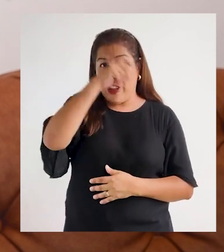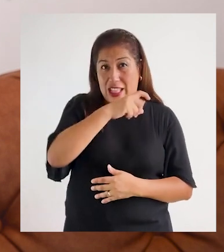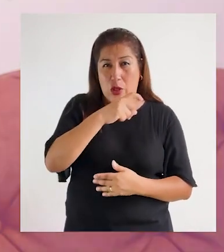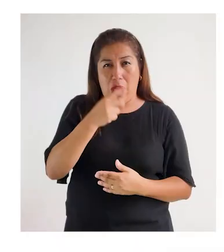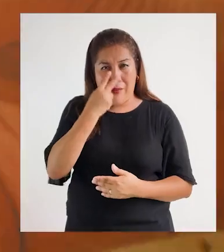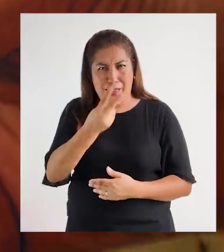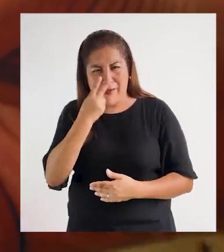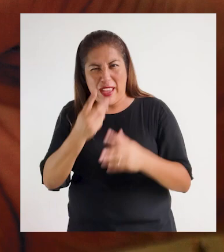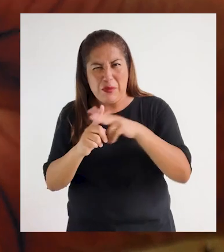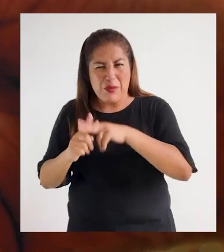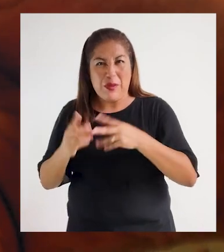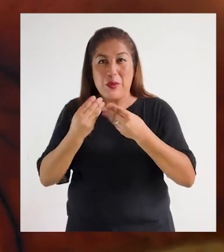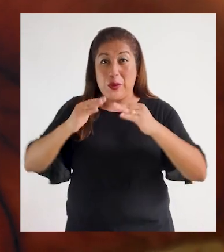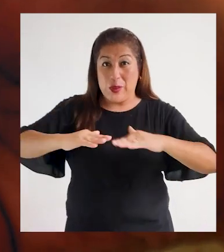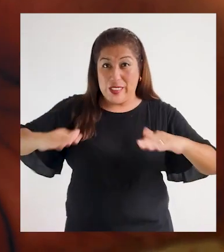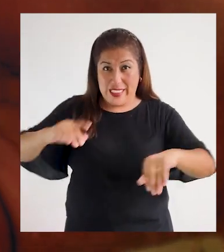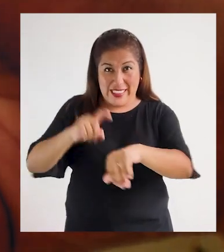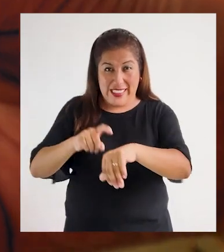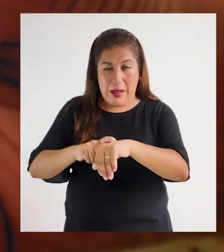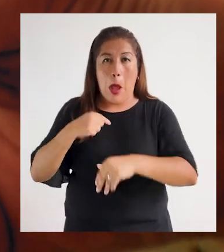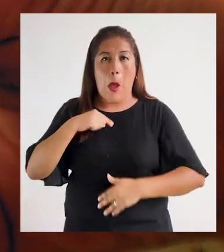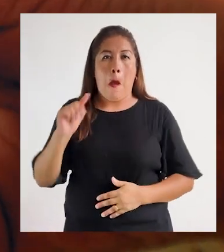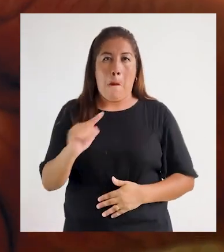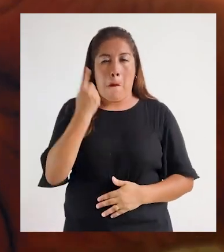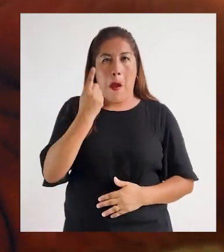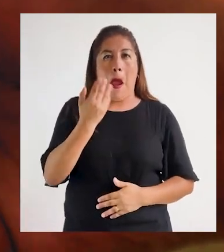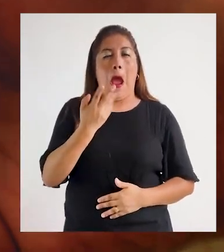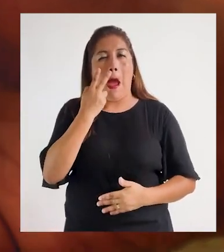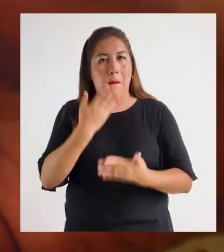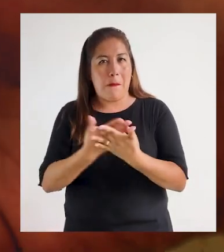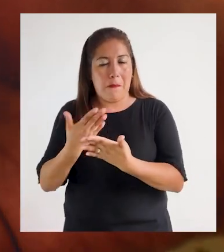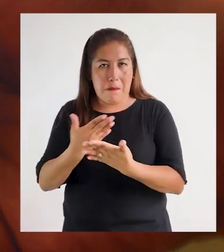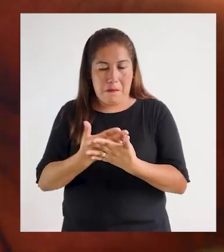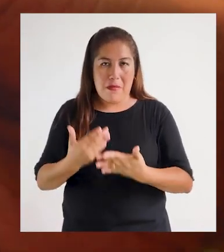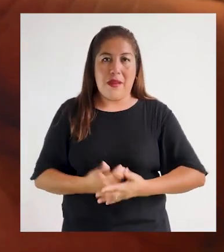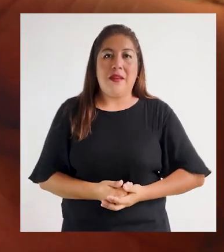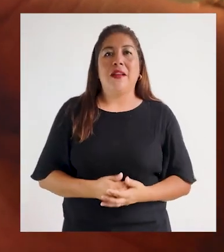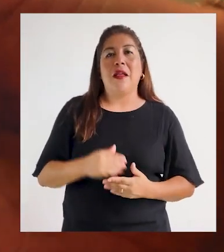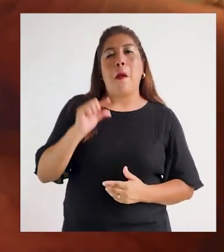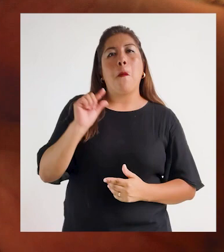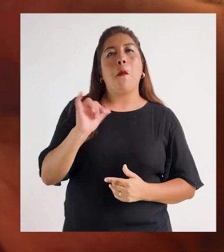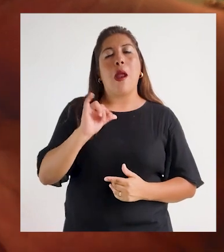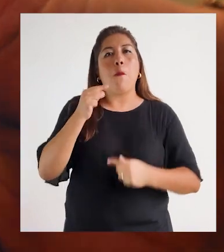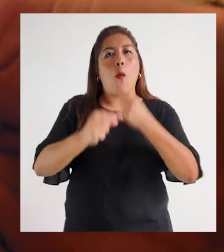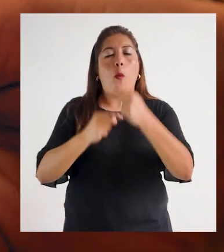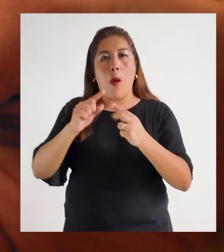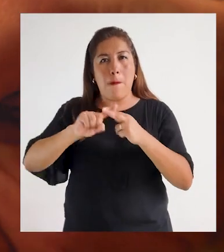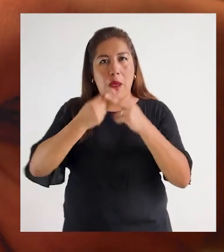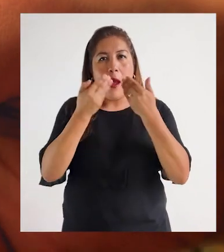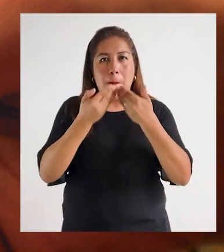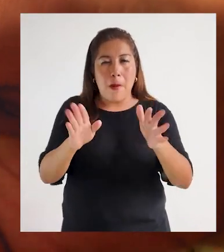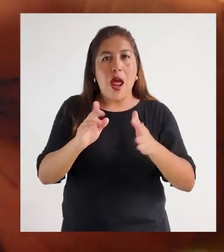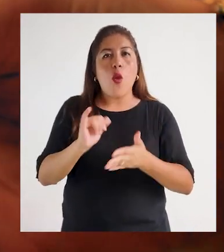en un niño. Y así creé mi primer bocado. En realidad empezó como un blog de ayuda